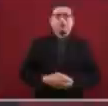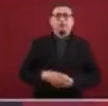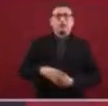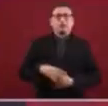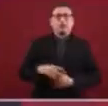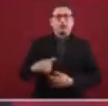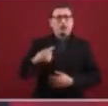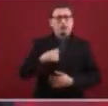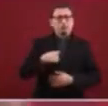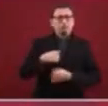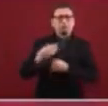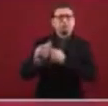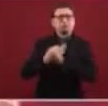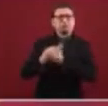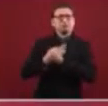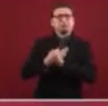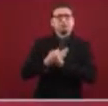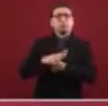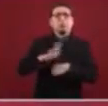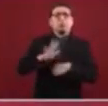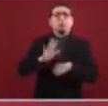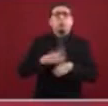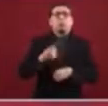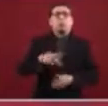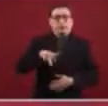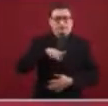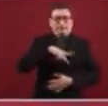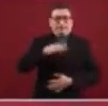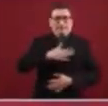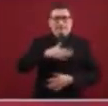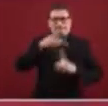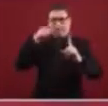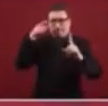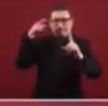favorece en mi propósito